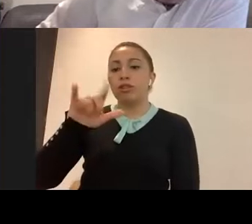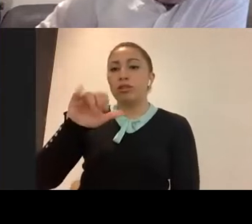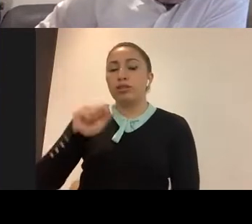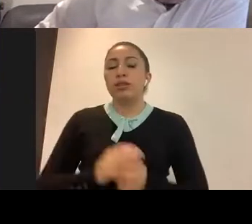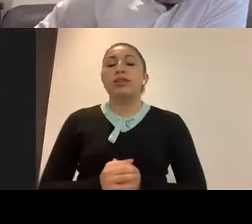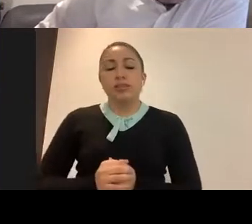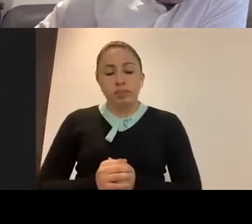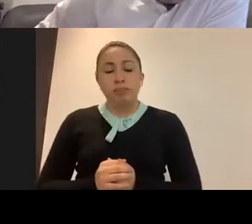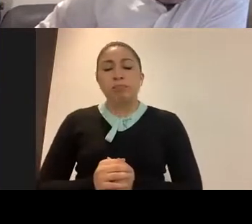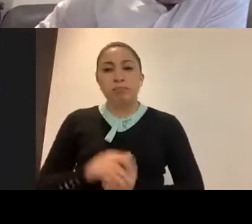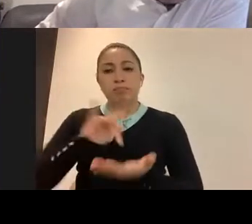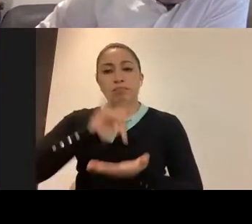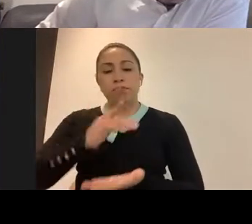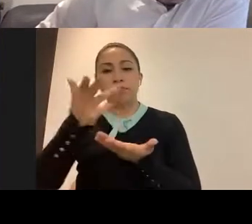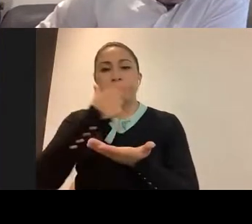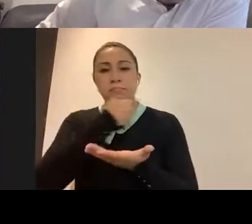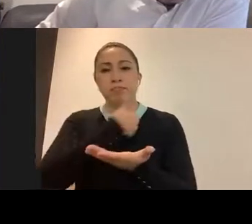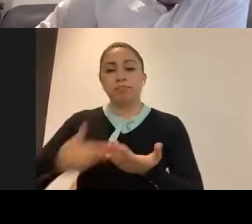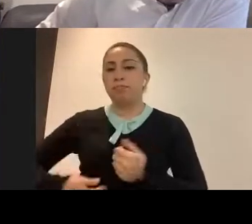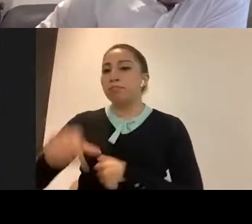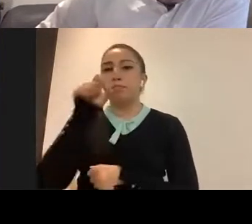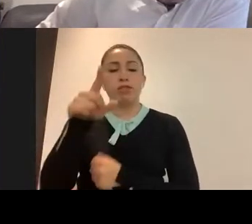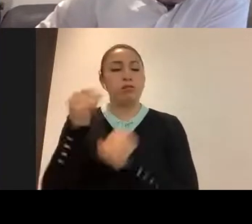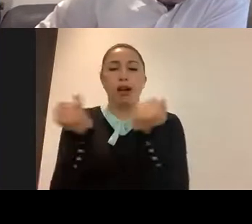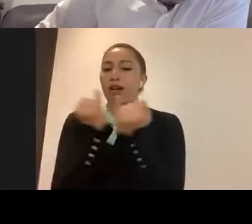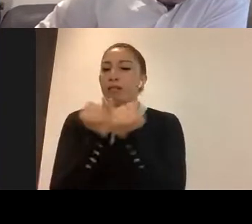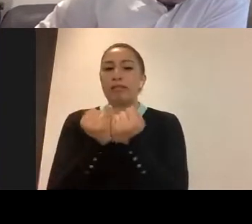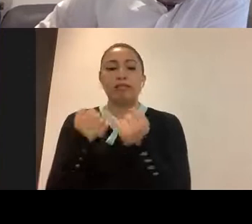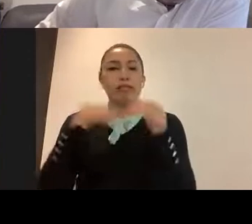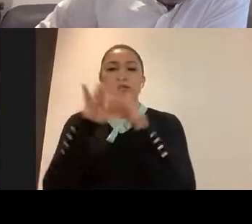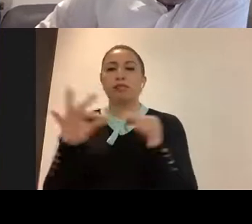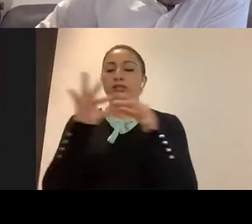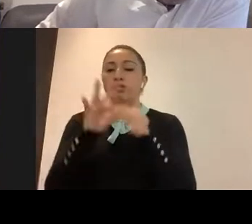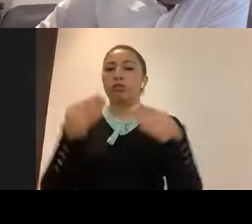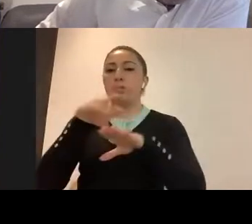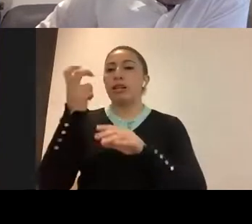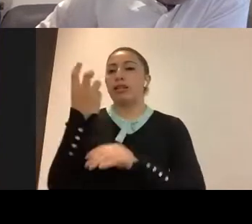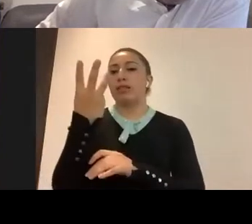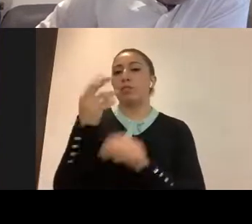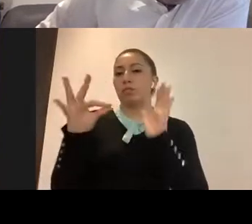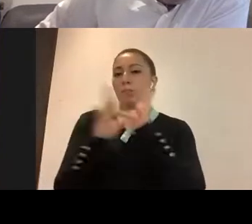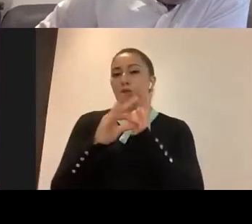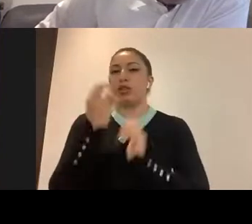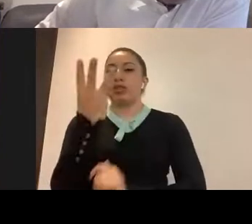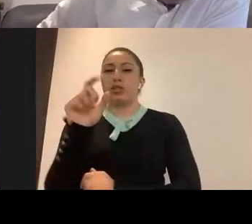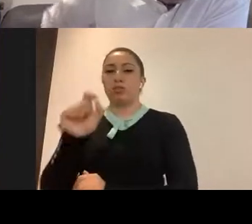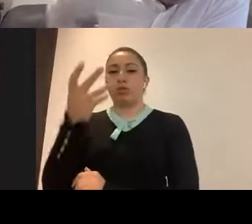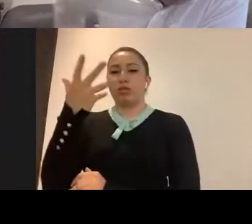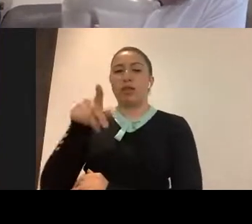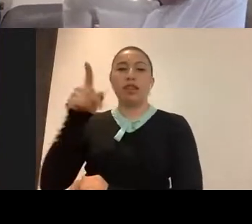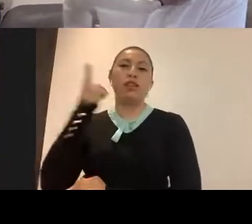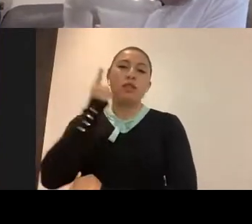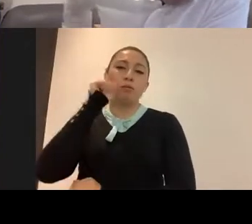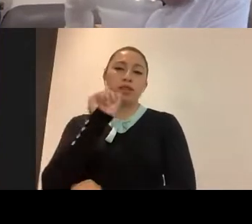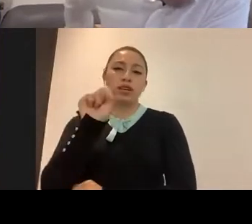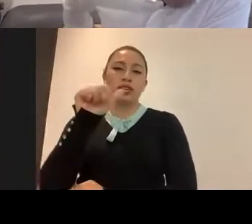gracias, diputado presidente. Justamente en el mismo punto relacionado al 3.10 de la diputada Sandra Vaca, con